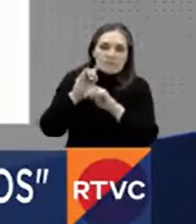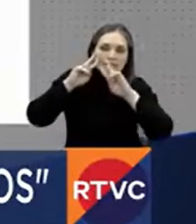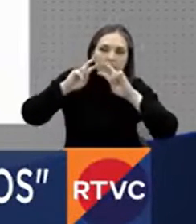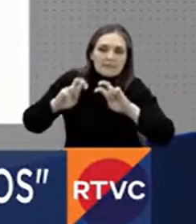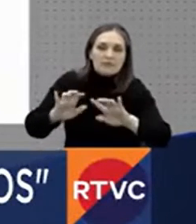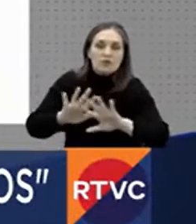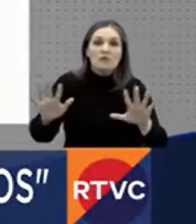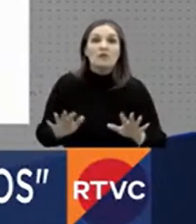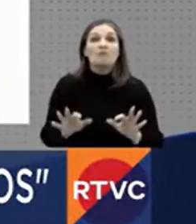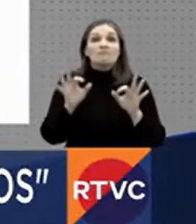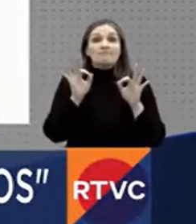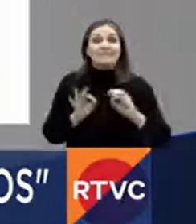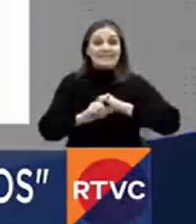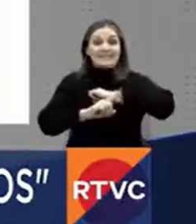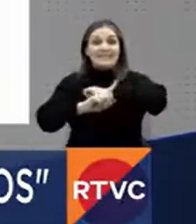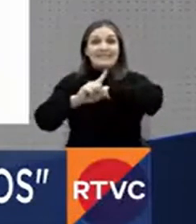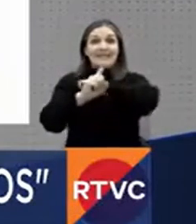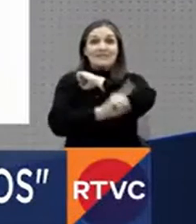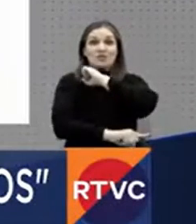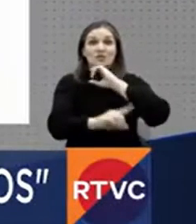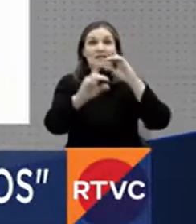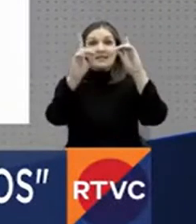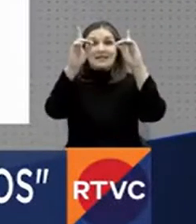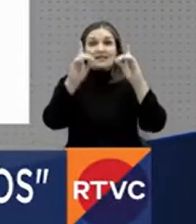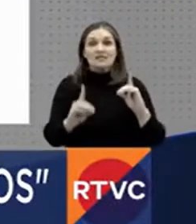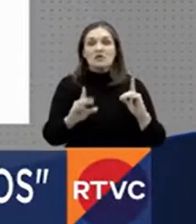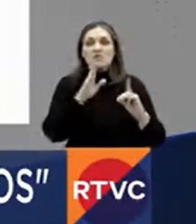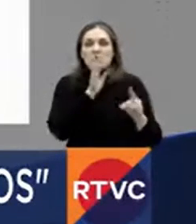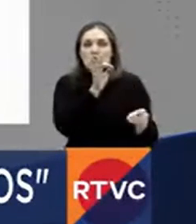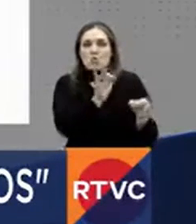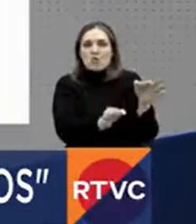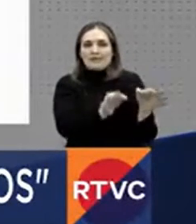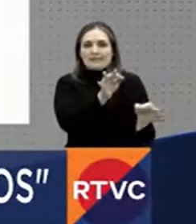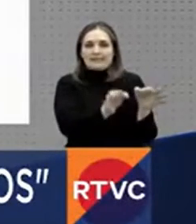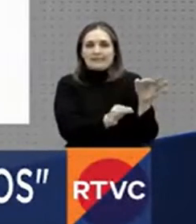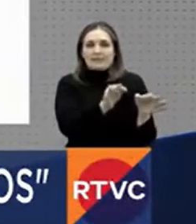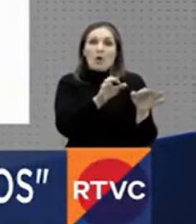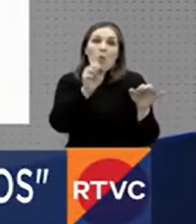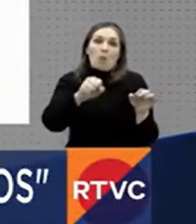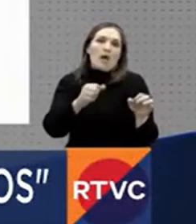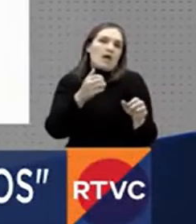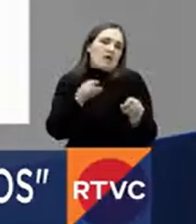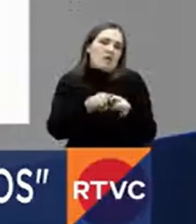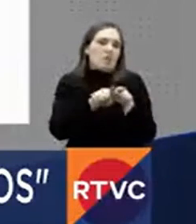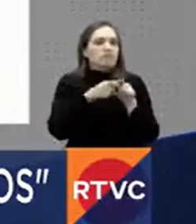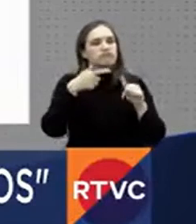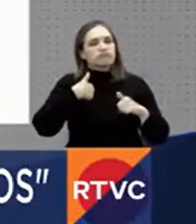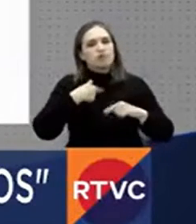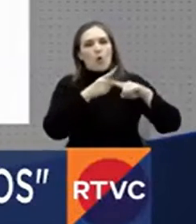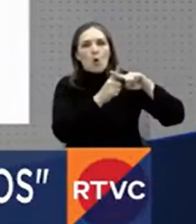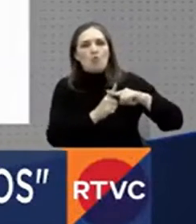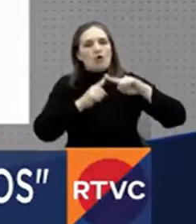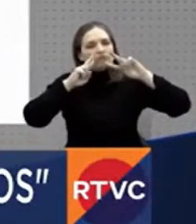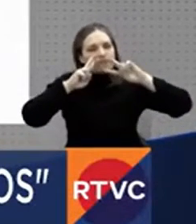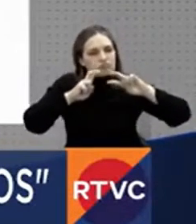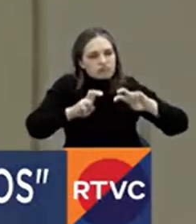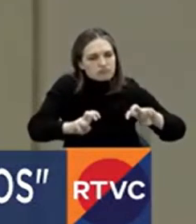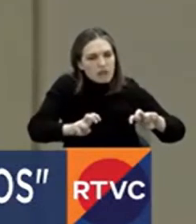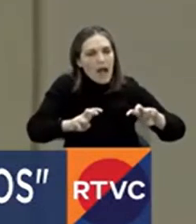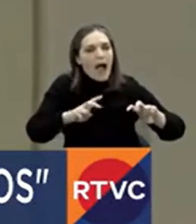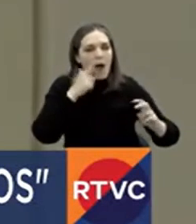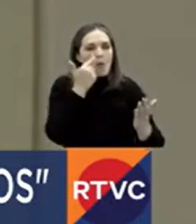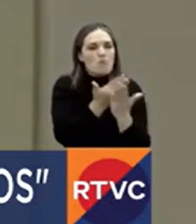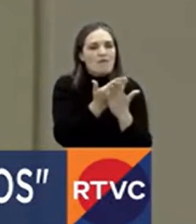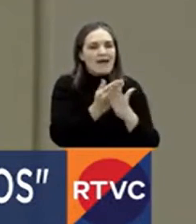República. Con tal propósito, podría disponerse que se adelante un control judicial automático e integral de las decisiones de la Procuraduría General de la